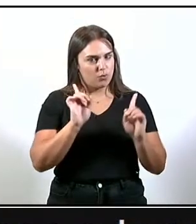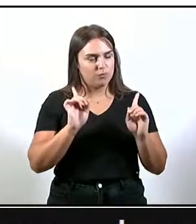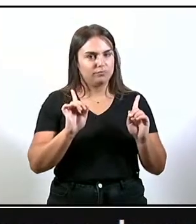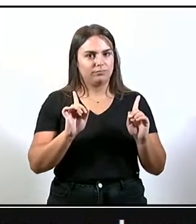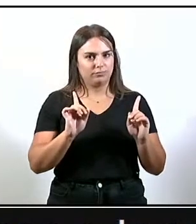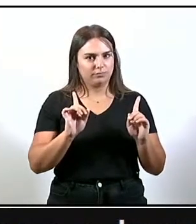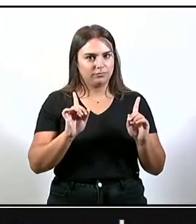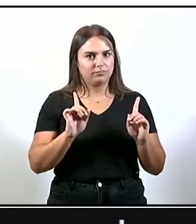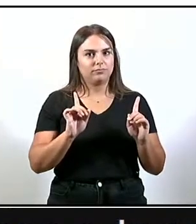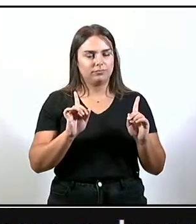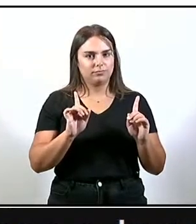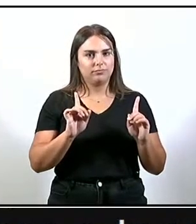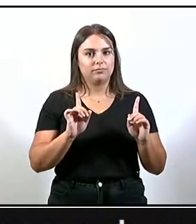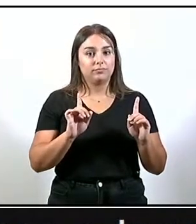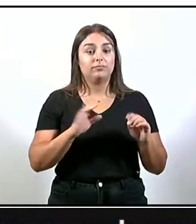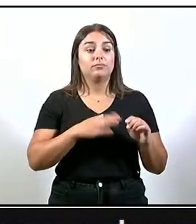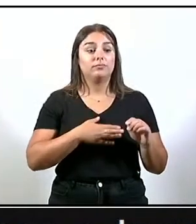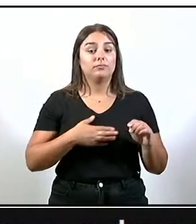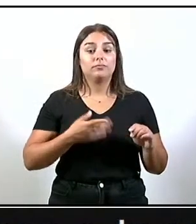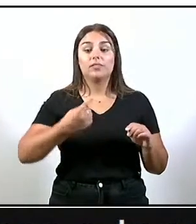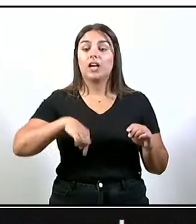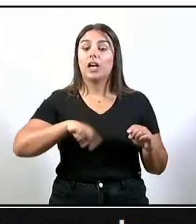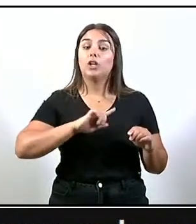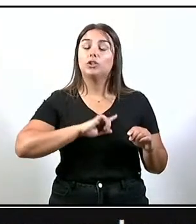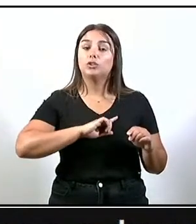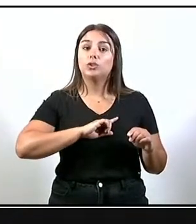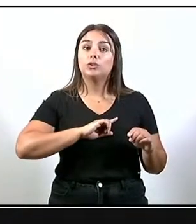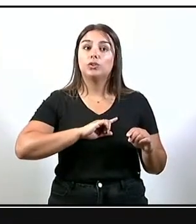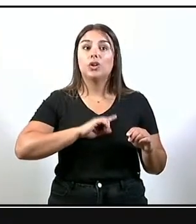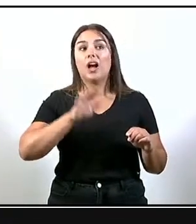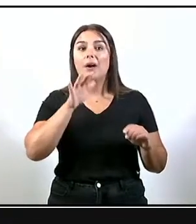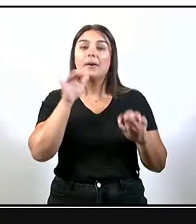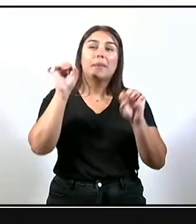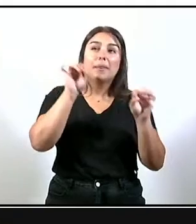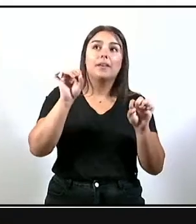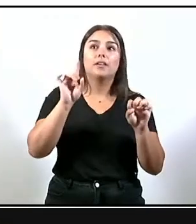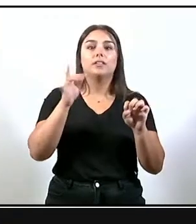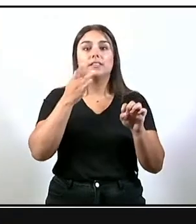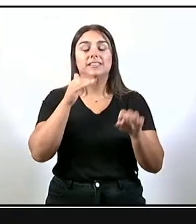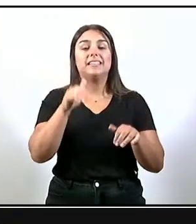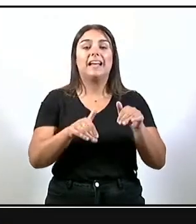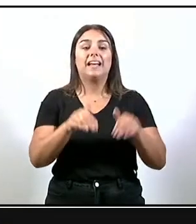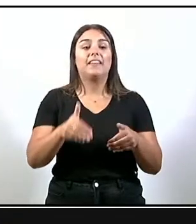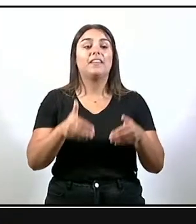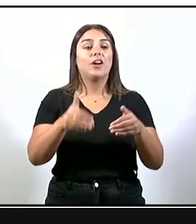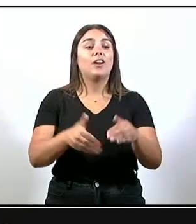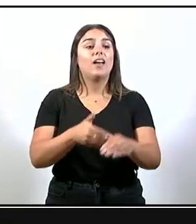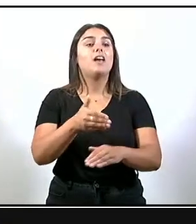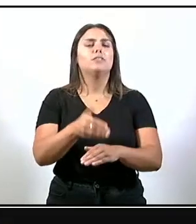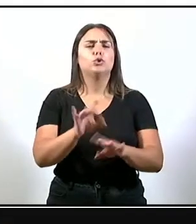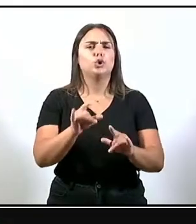con caer en la tentación de creernos que nosotros somos una burbujita, ¿eh? Si hay que ir a elecciones, se va.